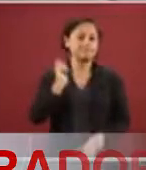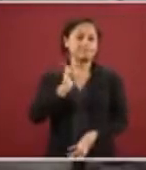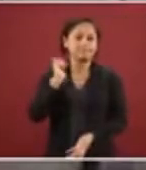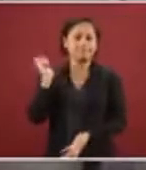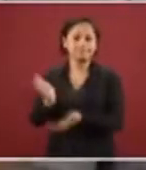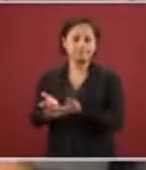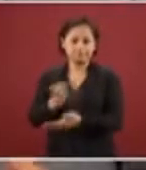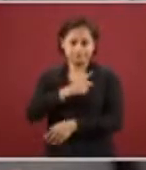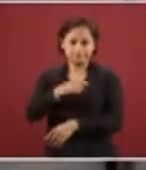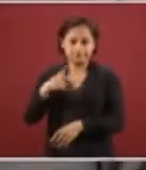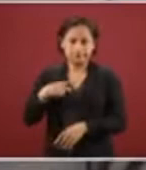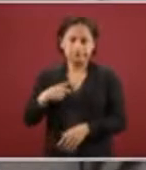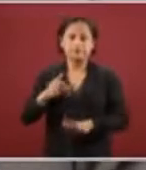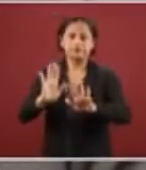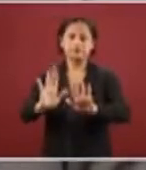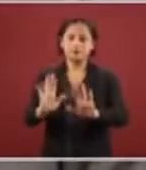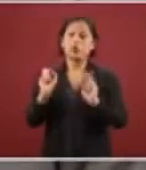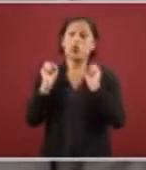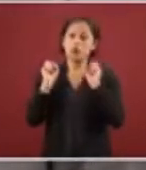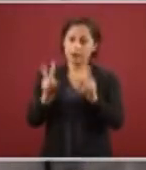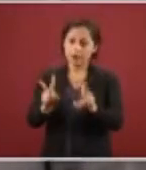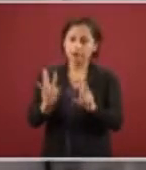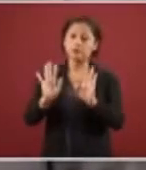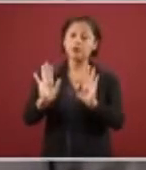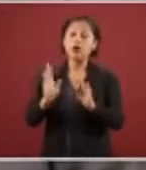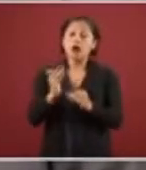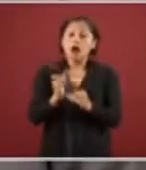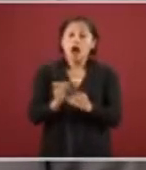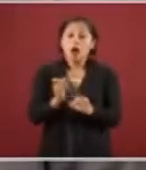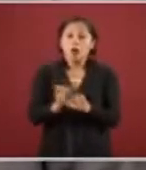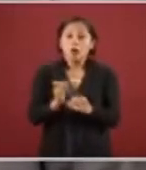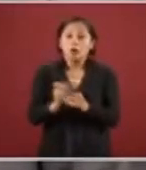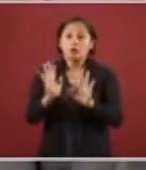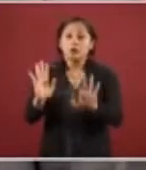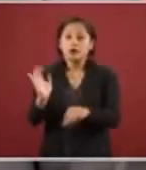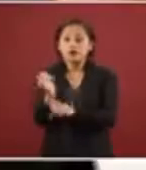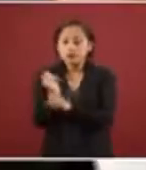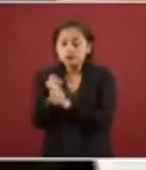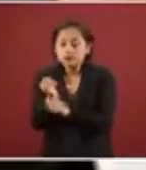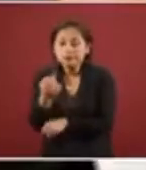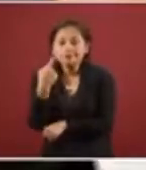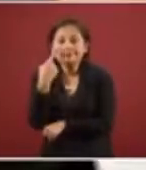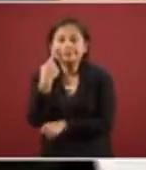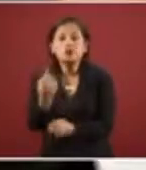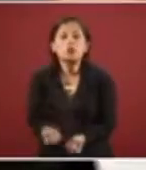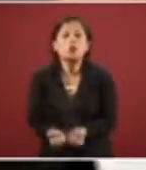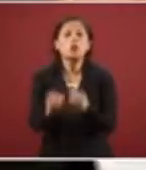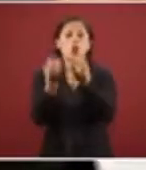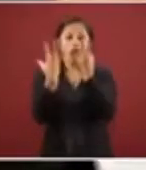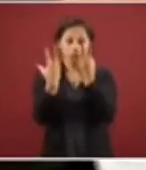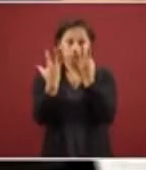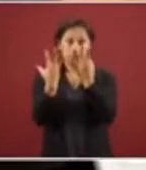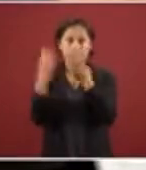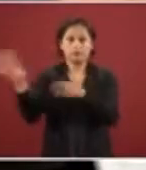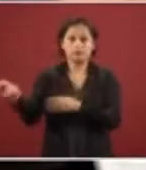nos vamos a cerciorar de cuánto es realmente para tener un